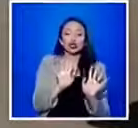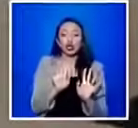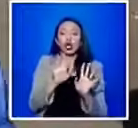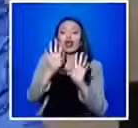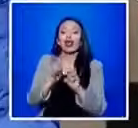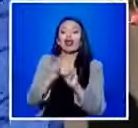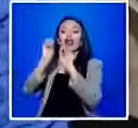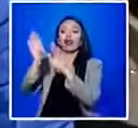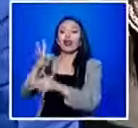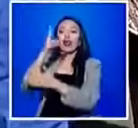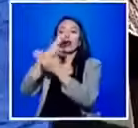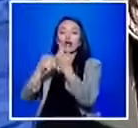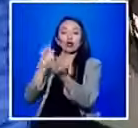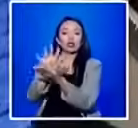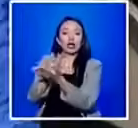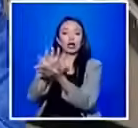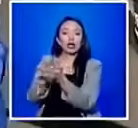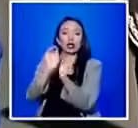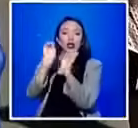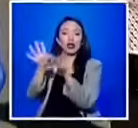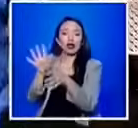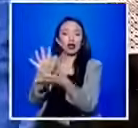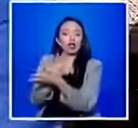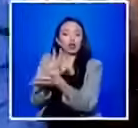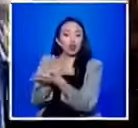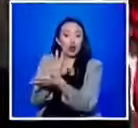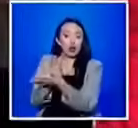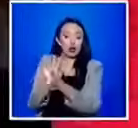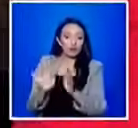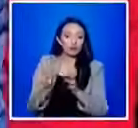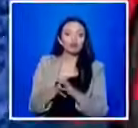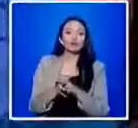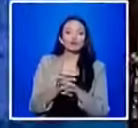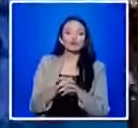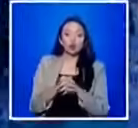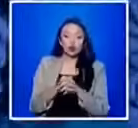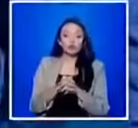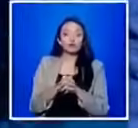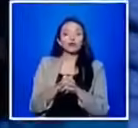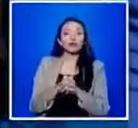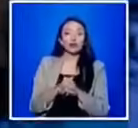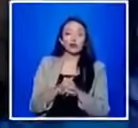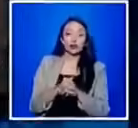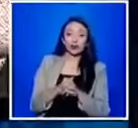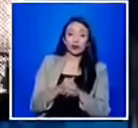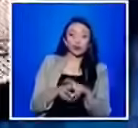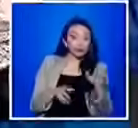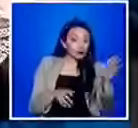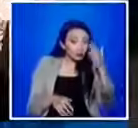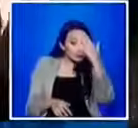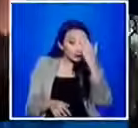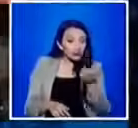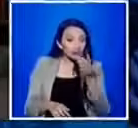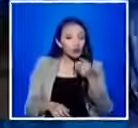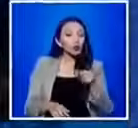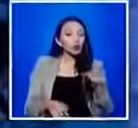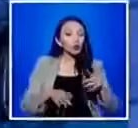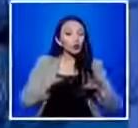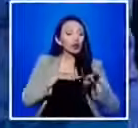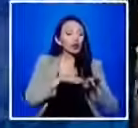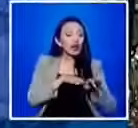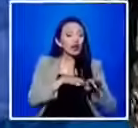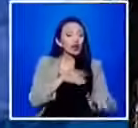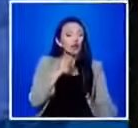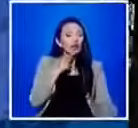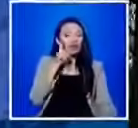a dejar, sobre todo a sus hijos, a las instituciones educativas. Miren ustedes, vecina, muy buenos días, ¿cómo ve usted el tráfico? Me